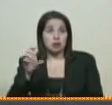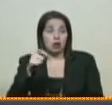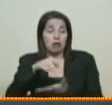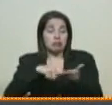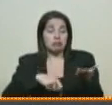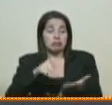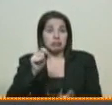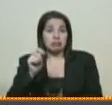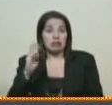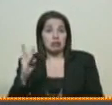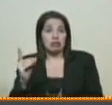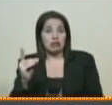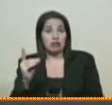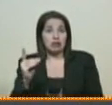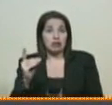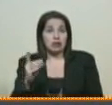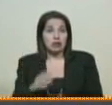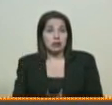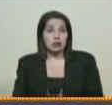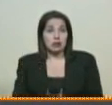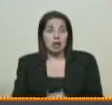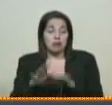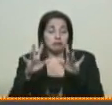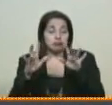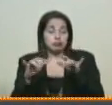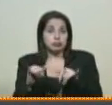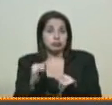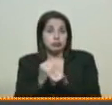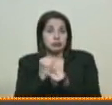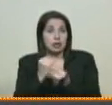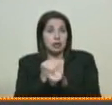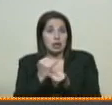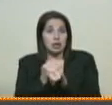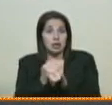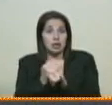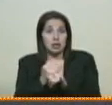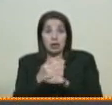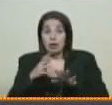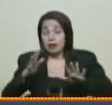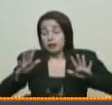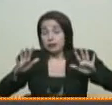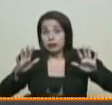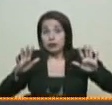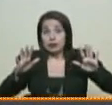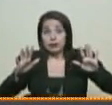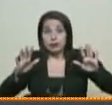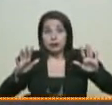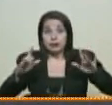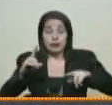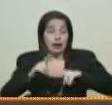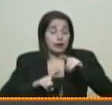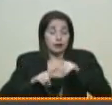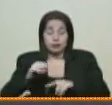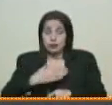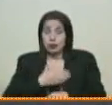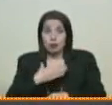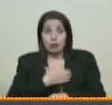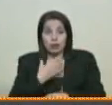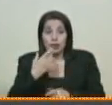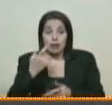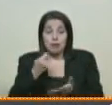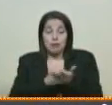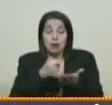crédito, a través de internet. Ha tocado, ¿verdad? Hay cosas que no puede pagar, como el